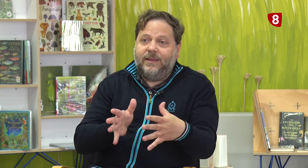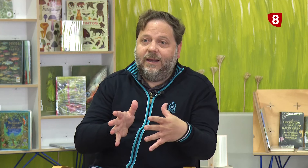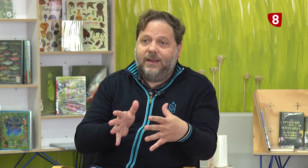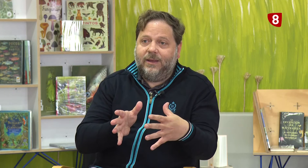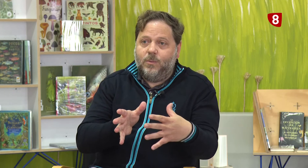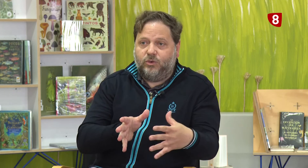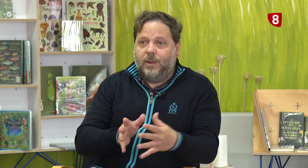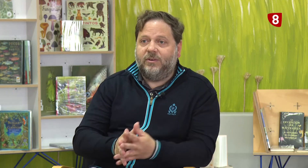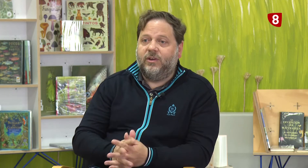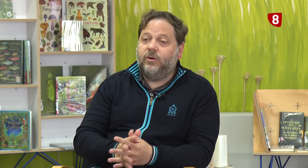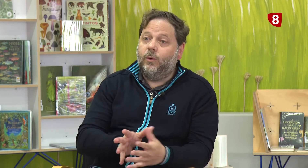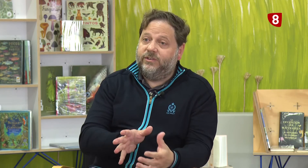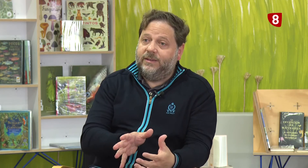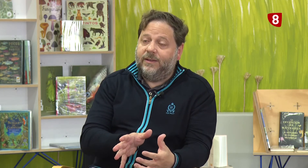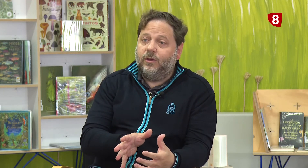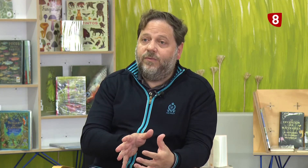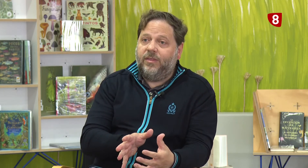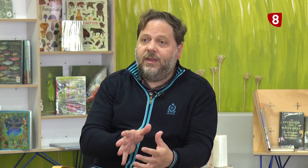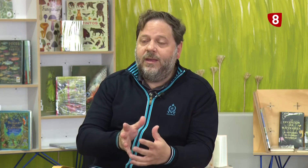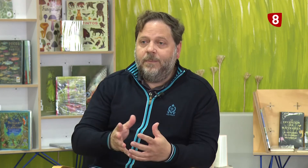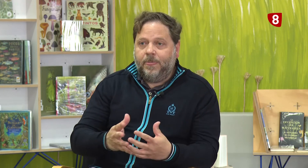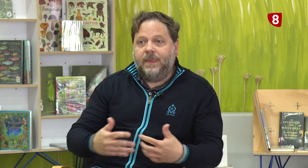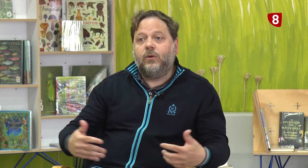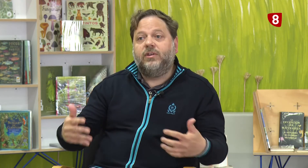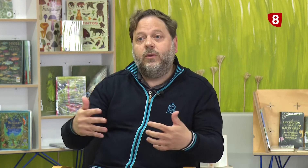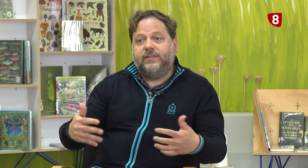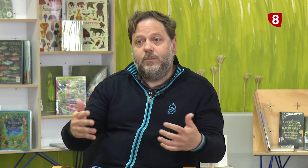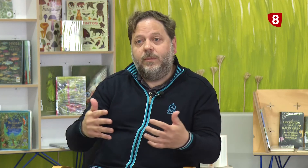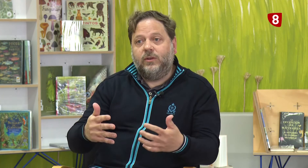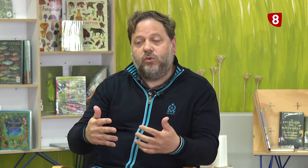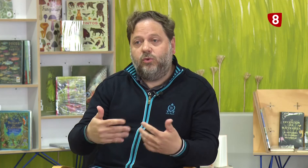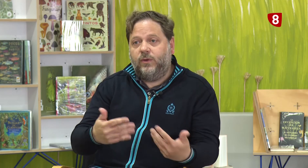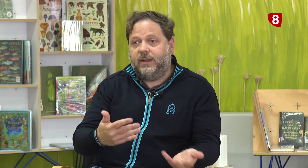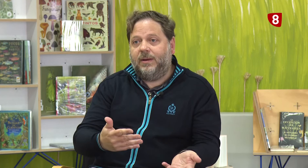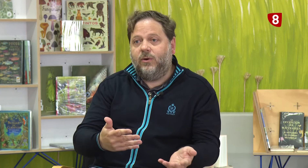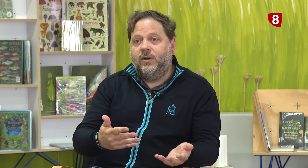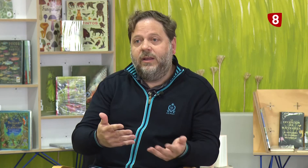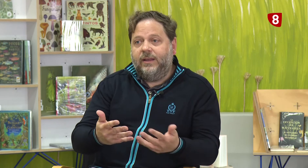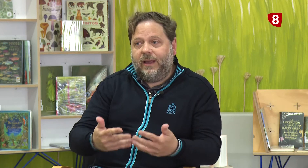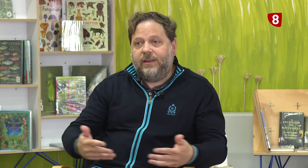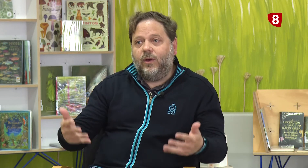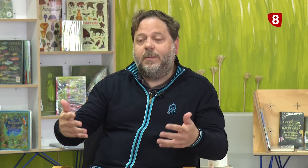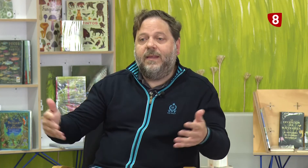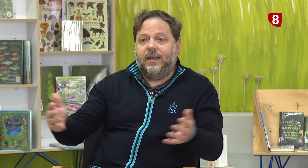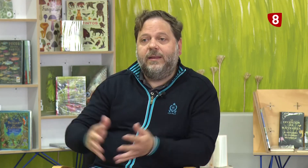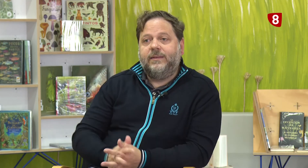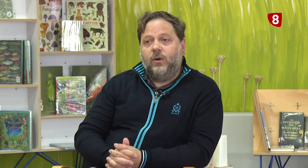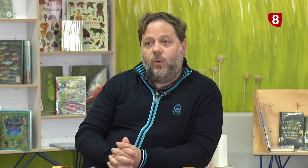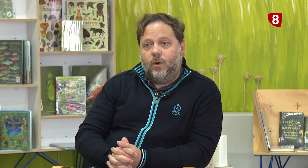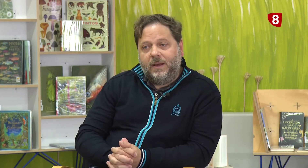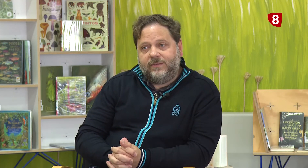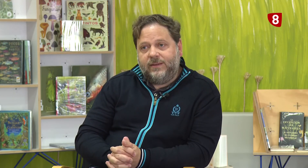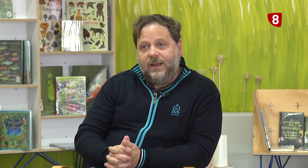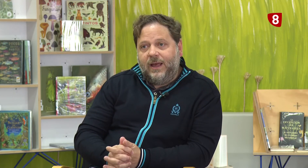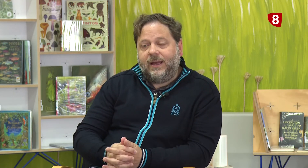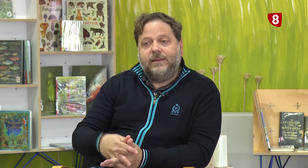entender cómo es una persona sorda o se entendió en Francia y ha conseguido que ese movimiento suyo de trabajo haya dado cabida que haya entrado en